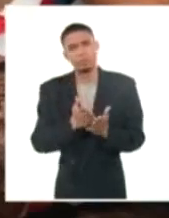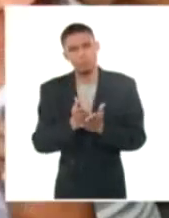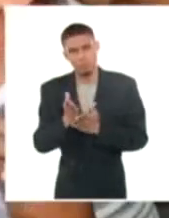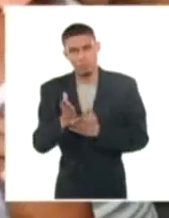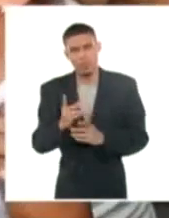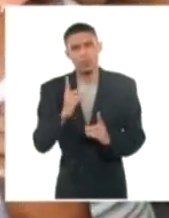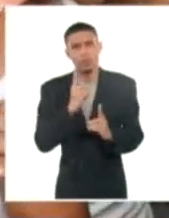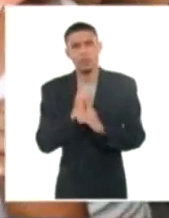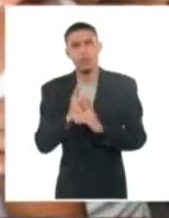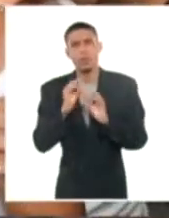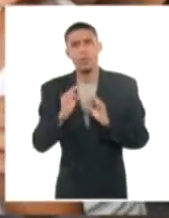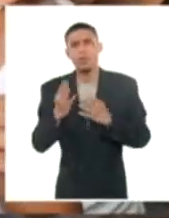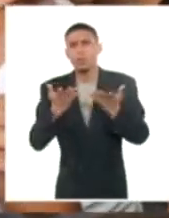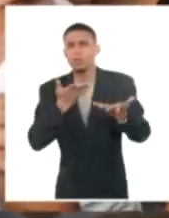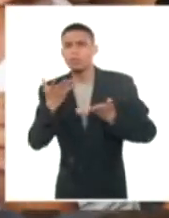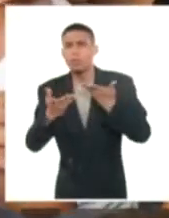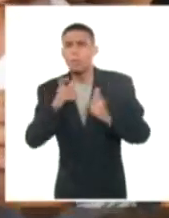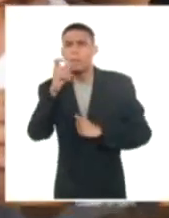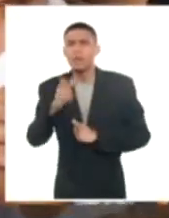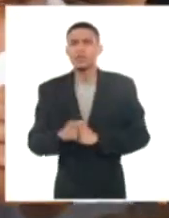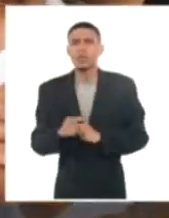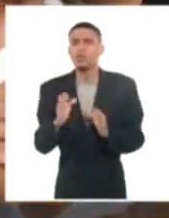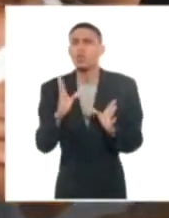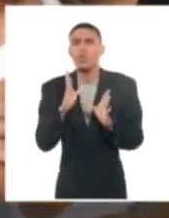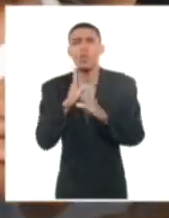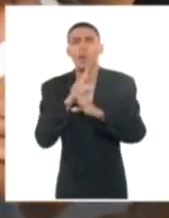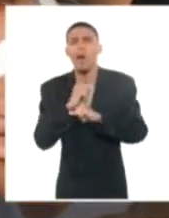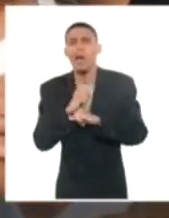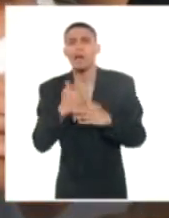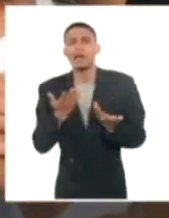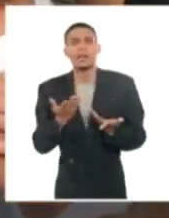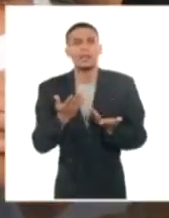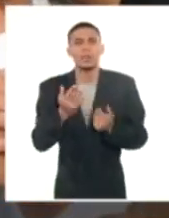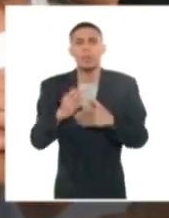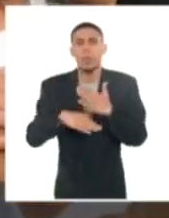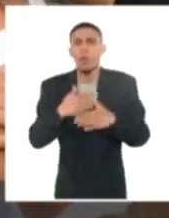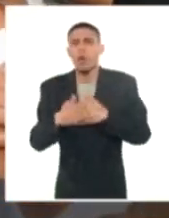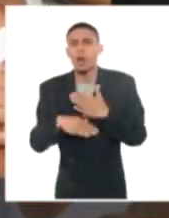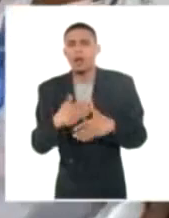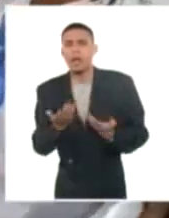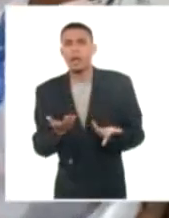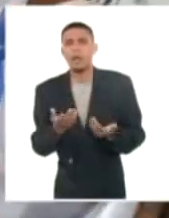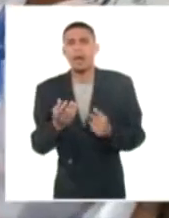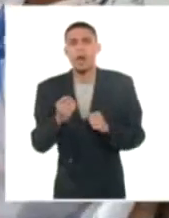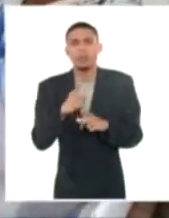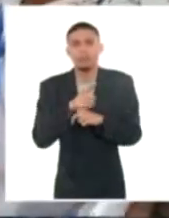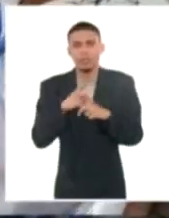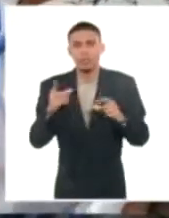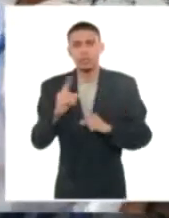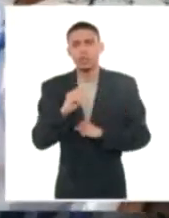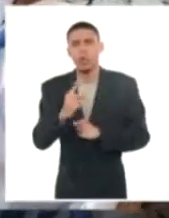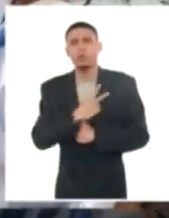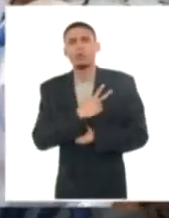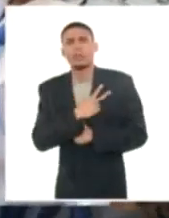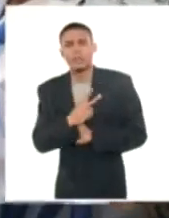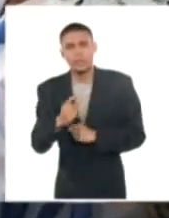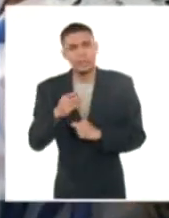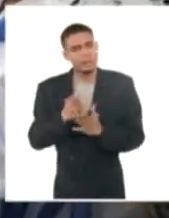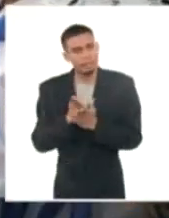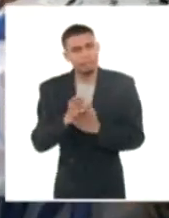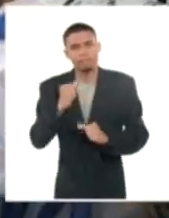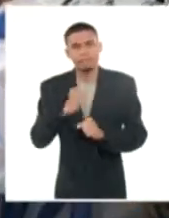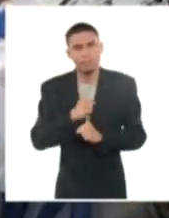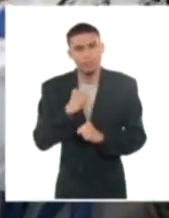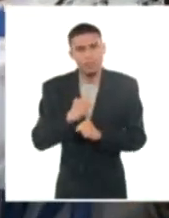el encuentro evidenció que en Camacho Libertad no hay un ápice de apatía ni de sentimiento de rendición, sino voluntad de avanzar en el perfeccionamiento